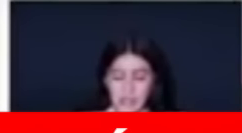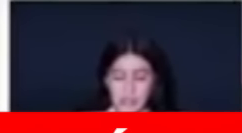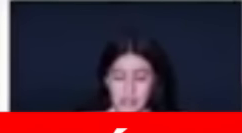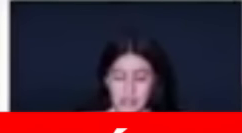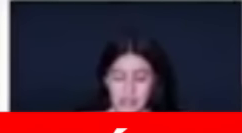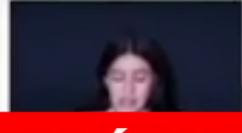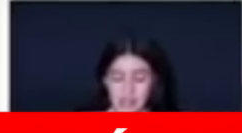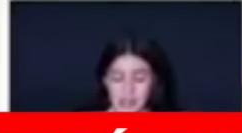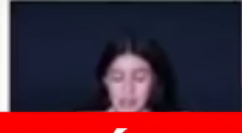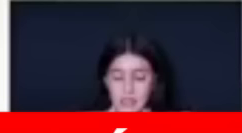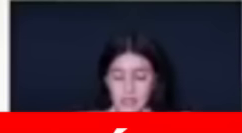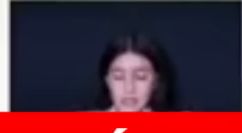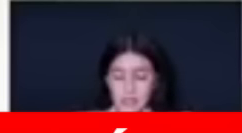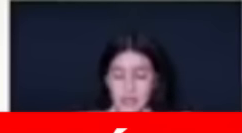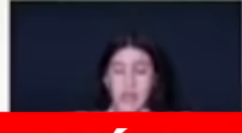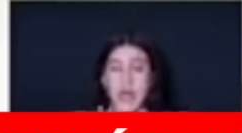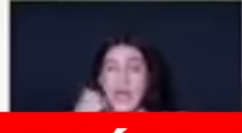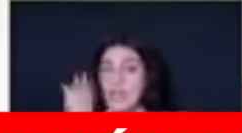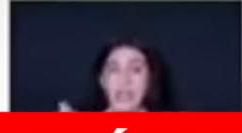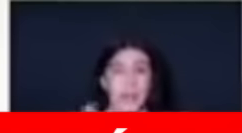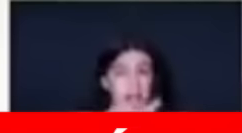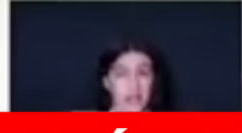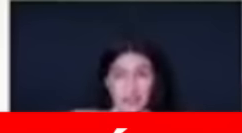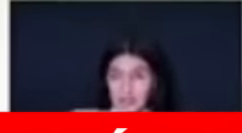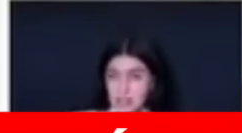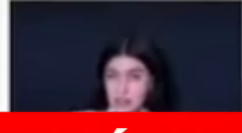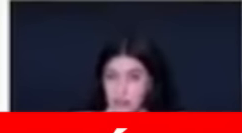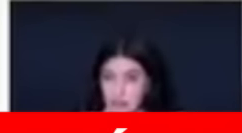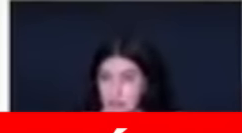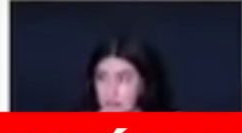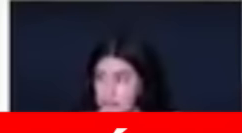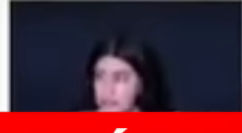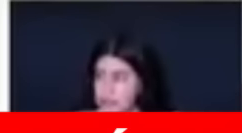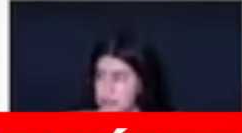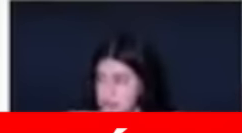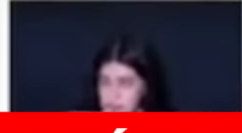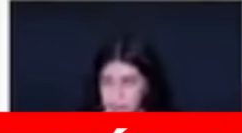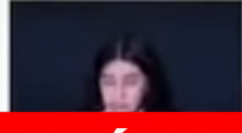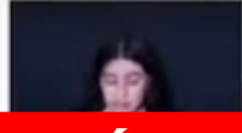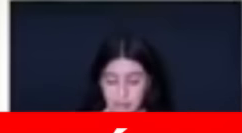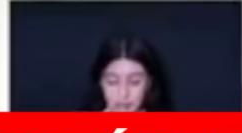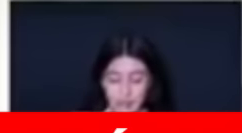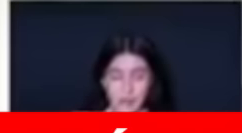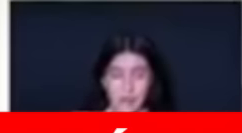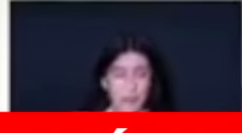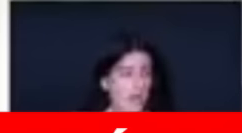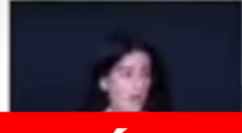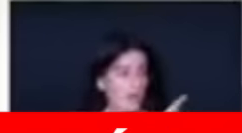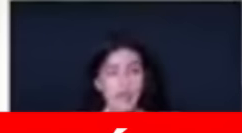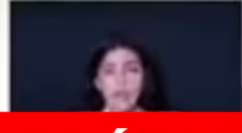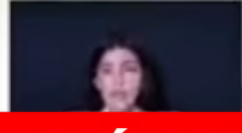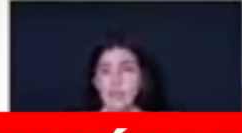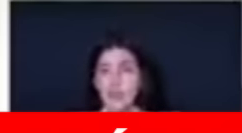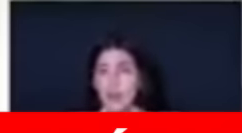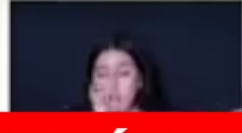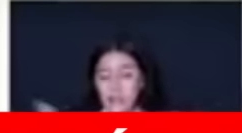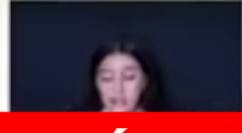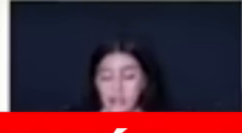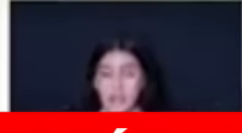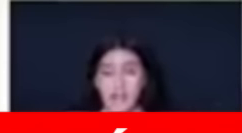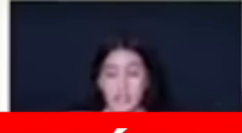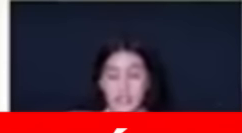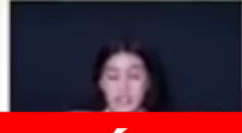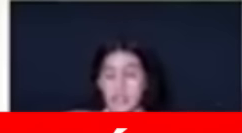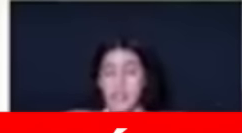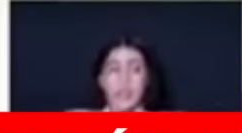Gracias. Quieren todo el poder para entregárselo a los cárteles y no descansarán hasta que